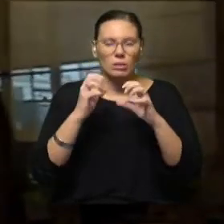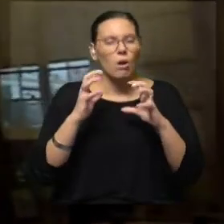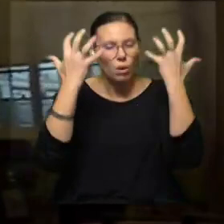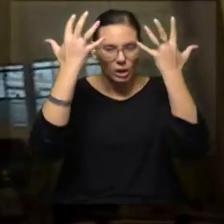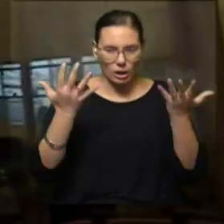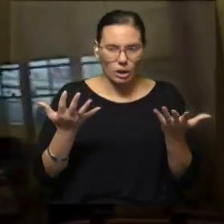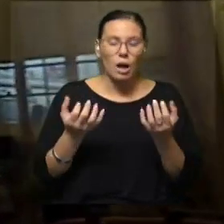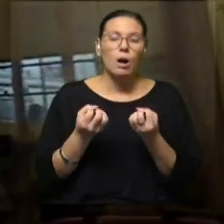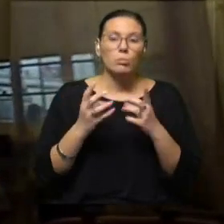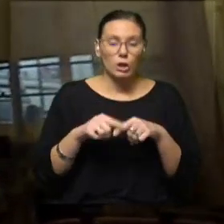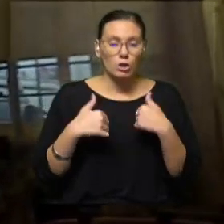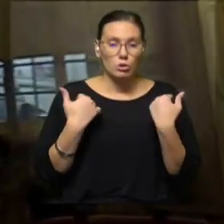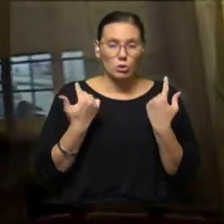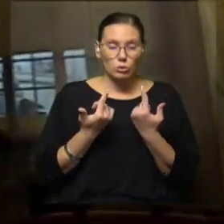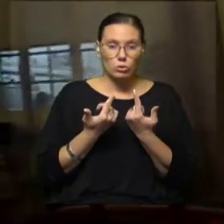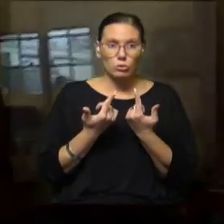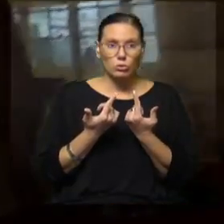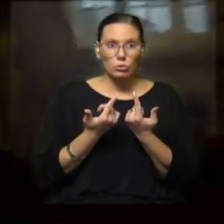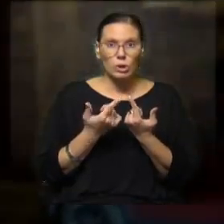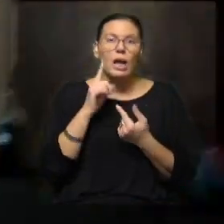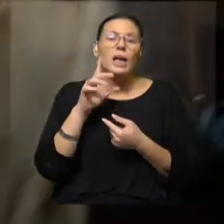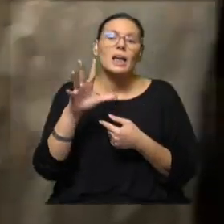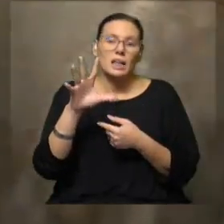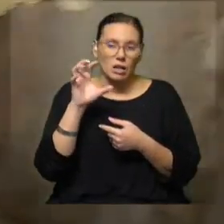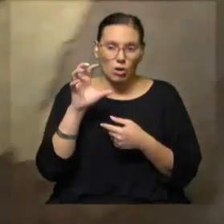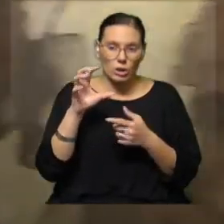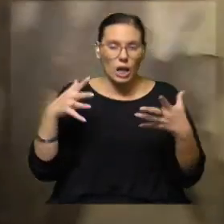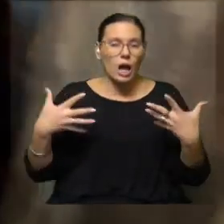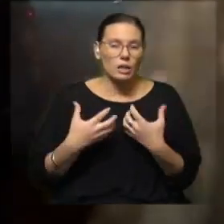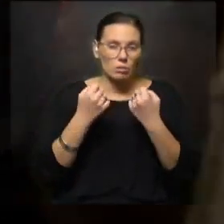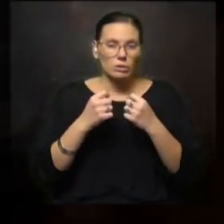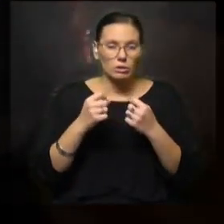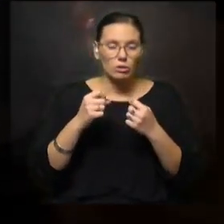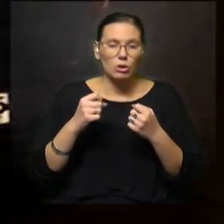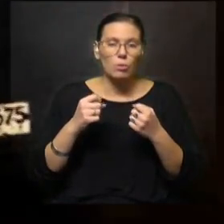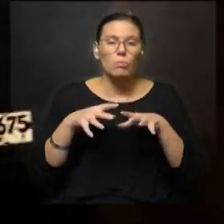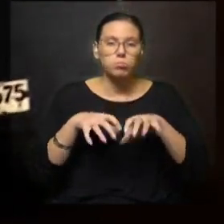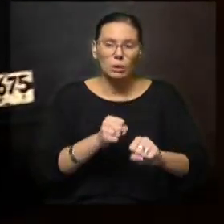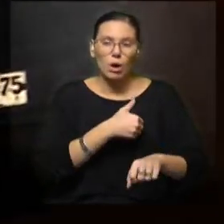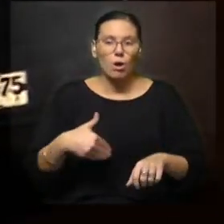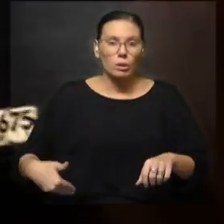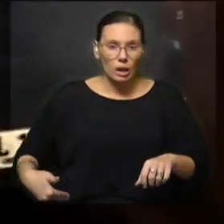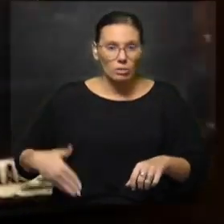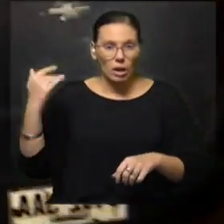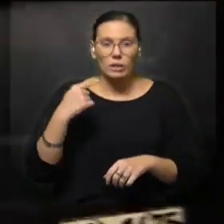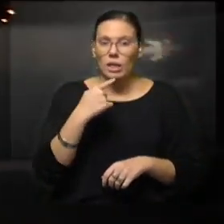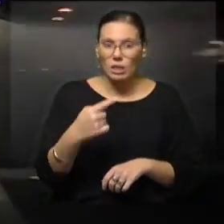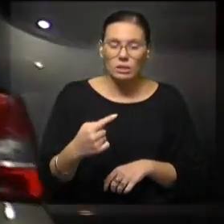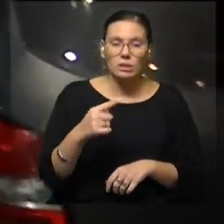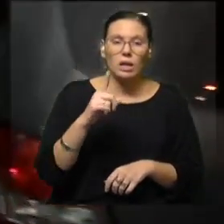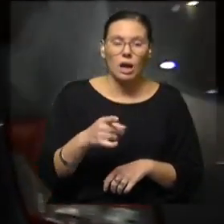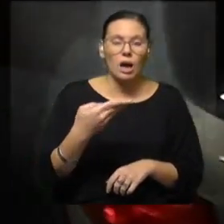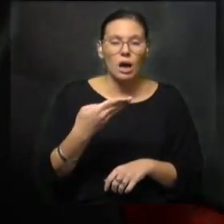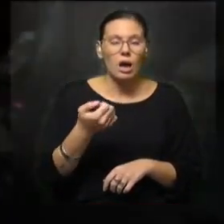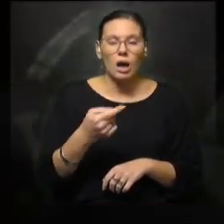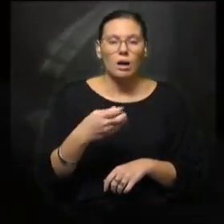porque nosotros más que conmemorar el aniversario de un golpe de Estado, lo que queremos conmemorar, como decía Gabriel,